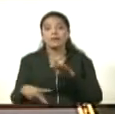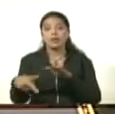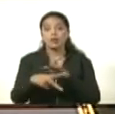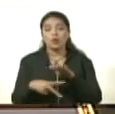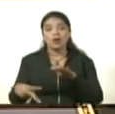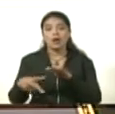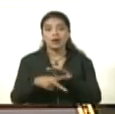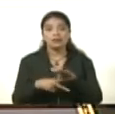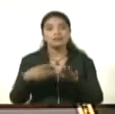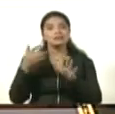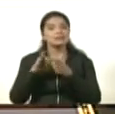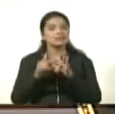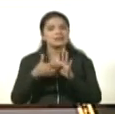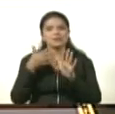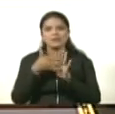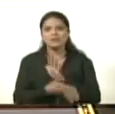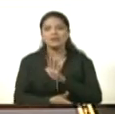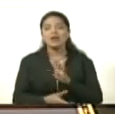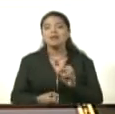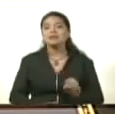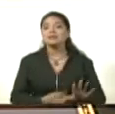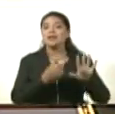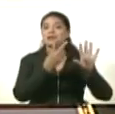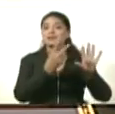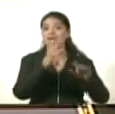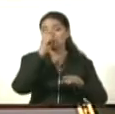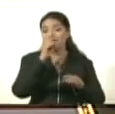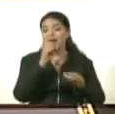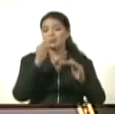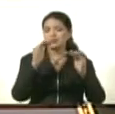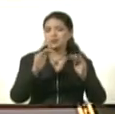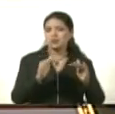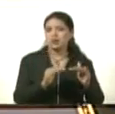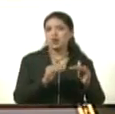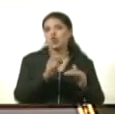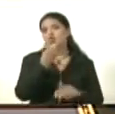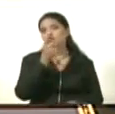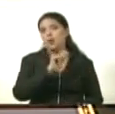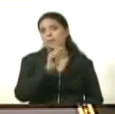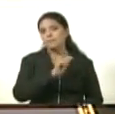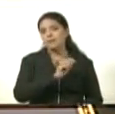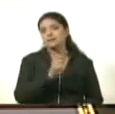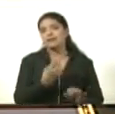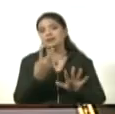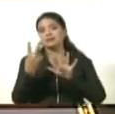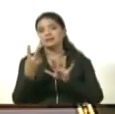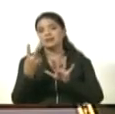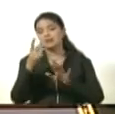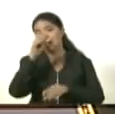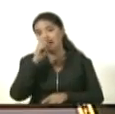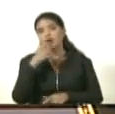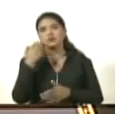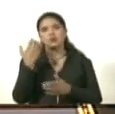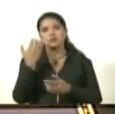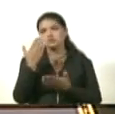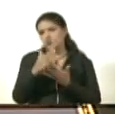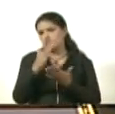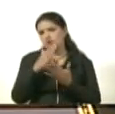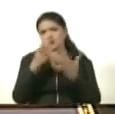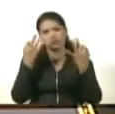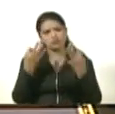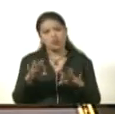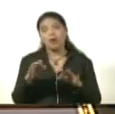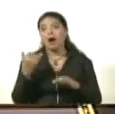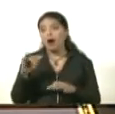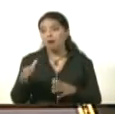Preescolar quiere decir de 7 años hacia abajo, entre 2 meses y 7 años, estaban ahí haciendo su vida normal. Había un edificio,